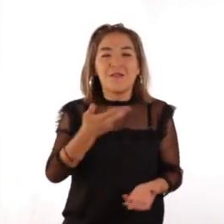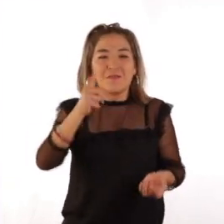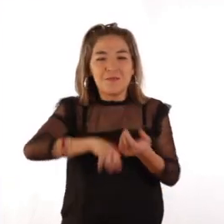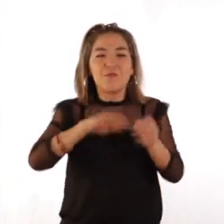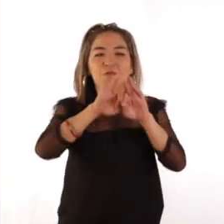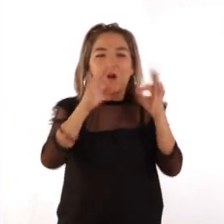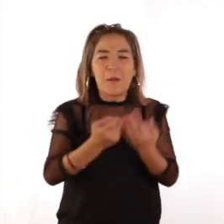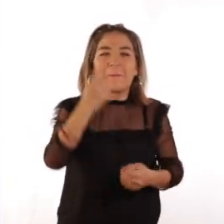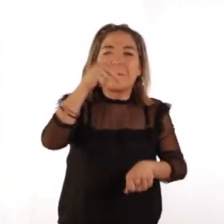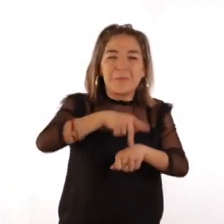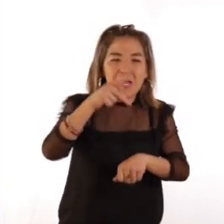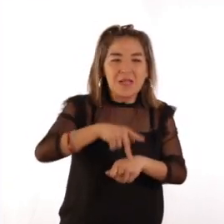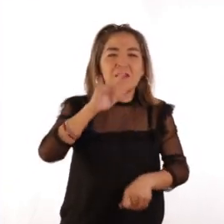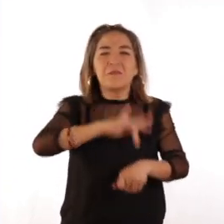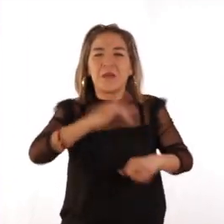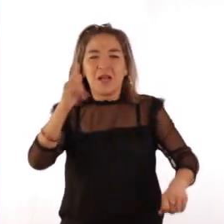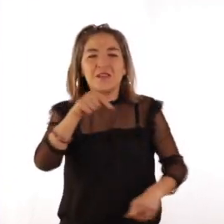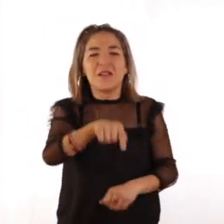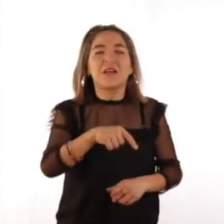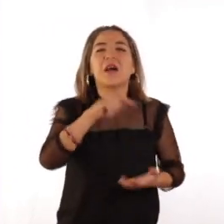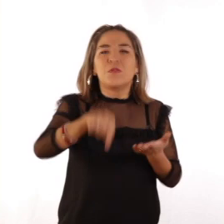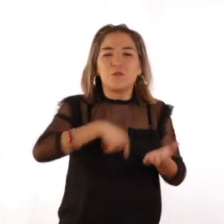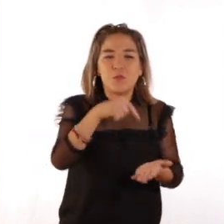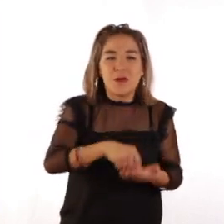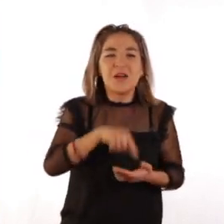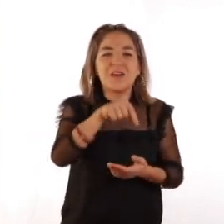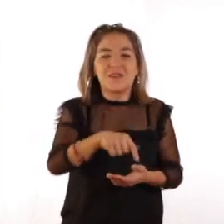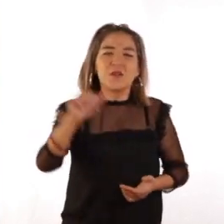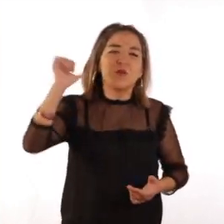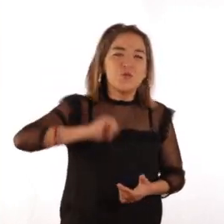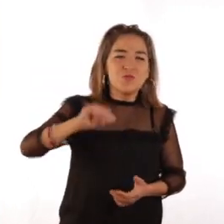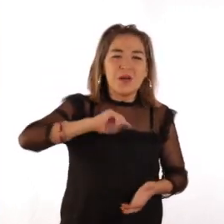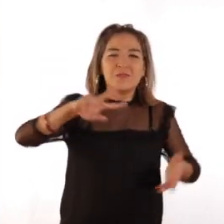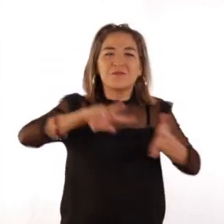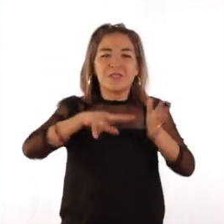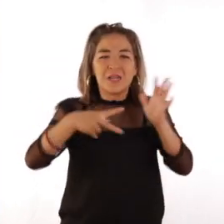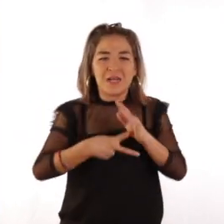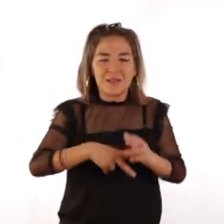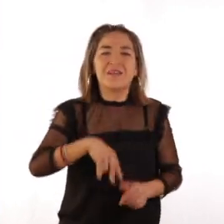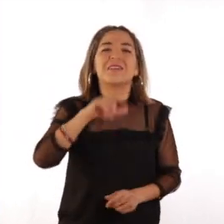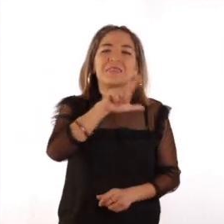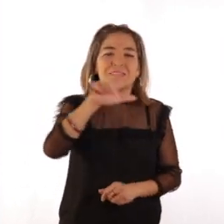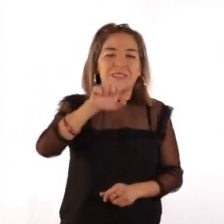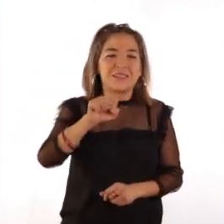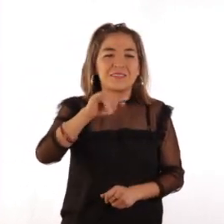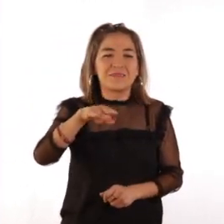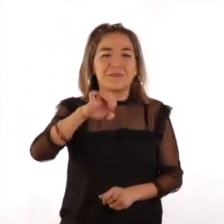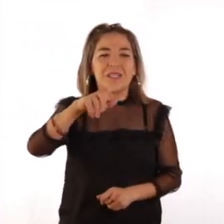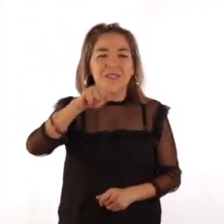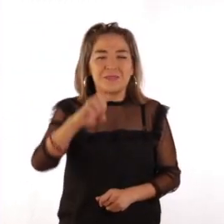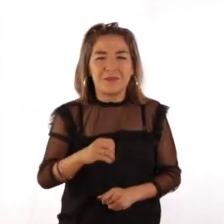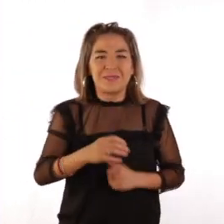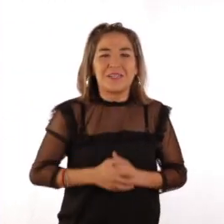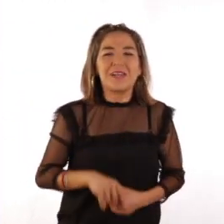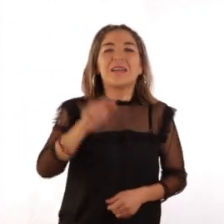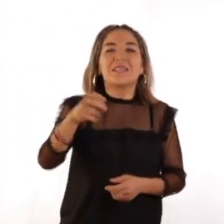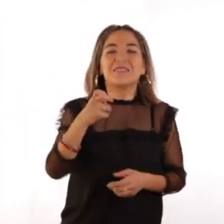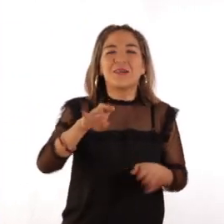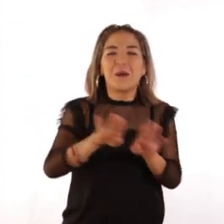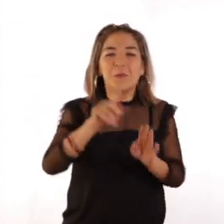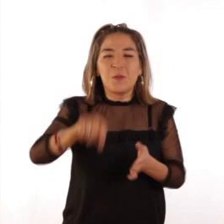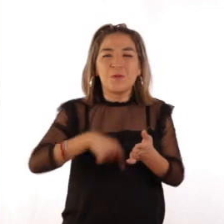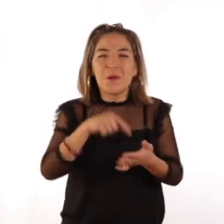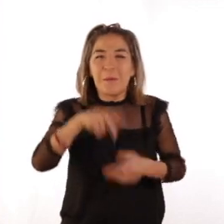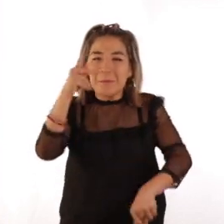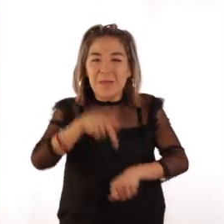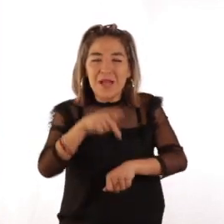hallan de forma natural una roca, un mineral o un fósil. También se hallan restos arqueológicos. Yacimiento. Sierra